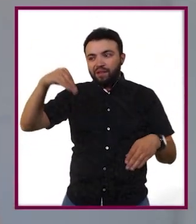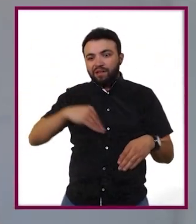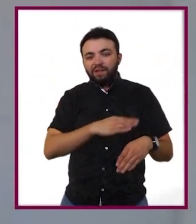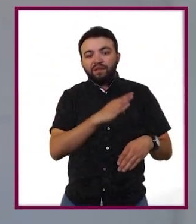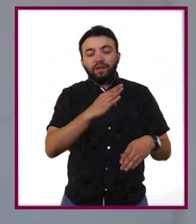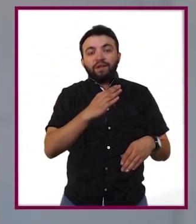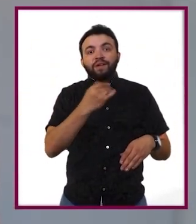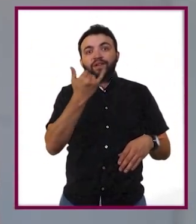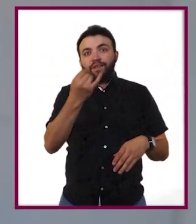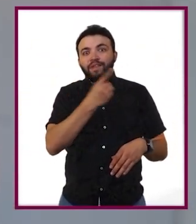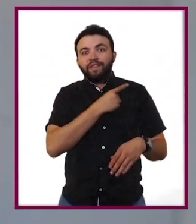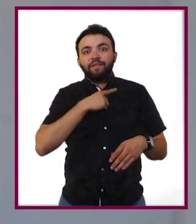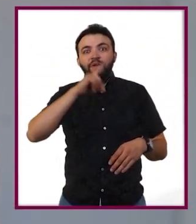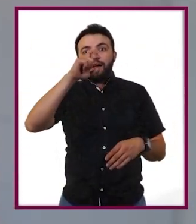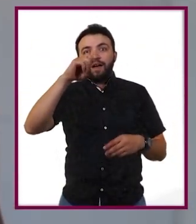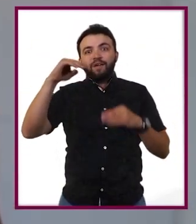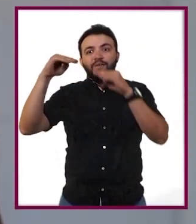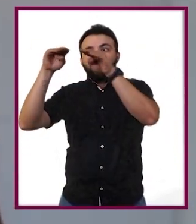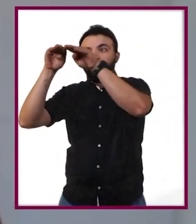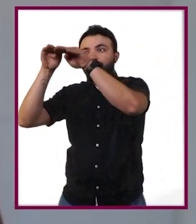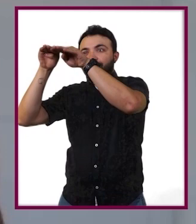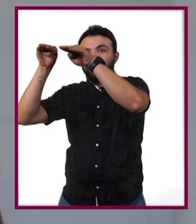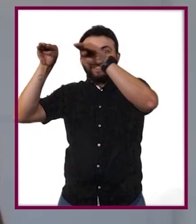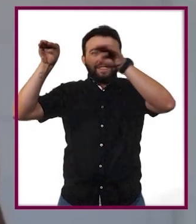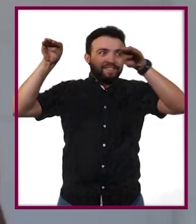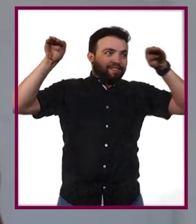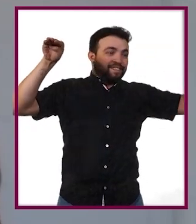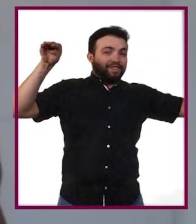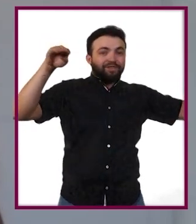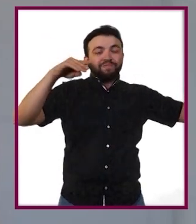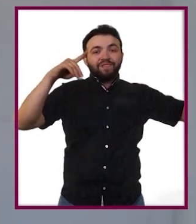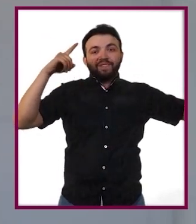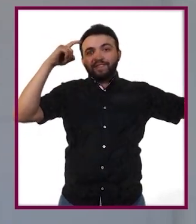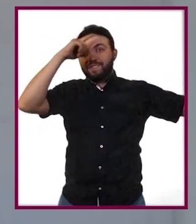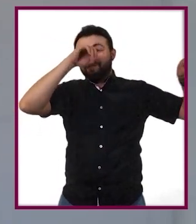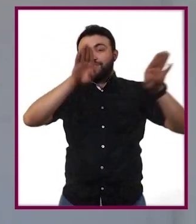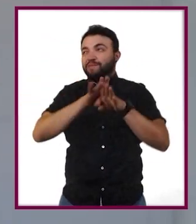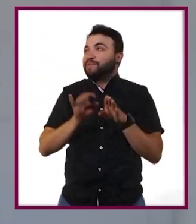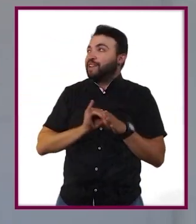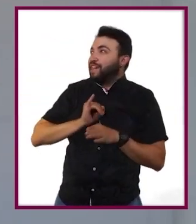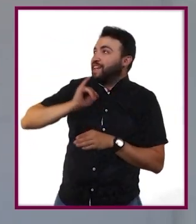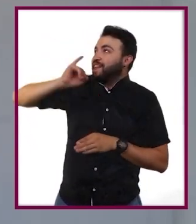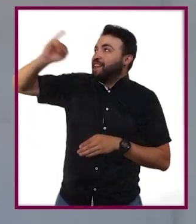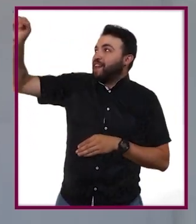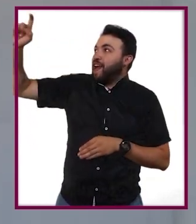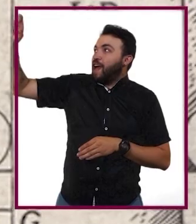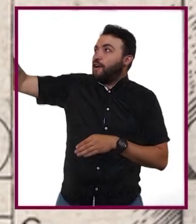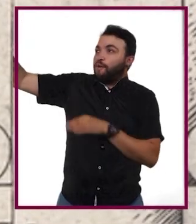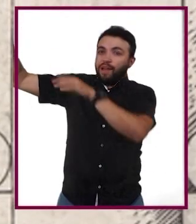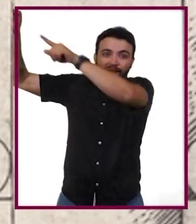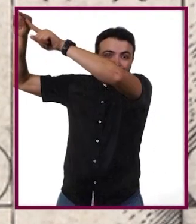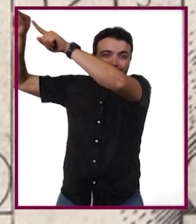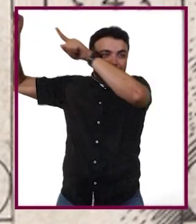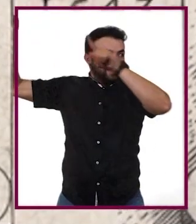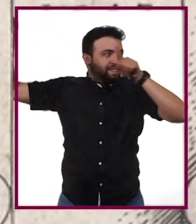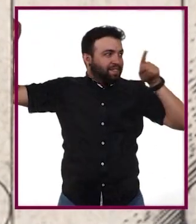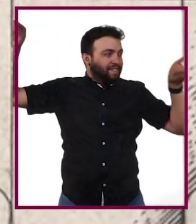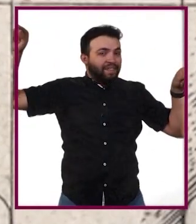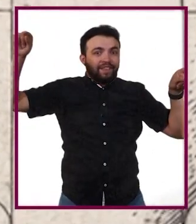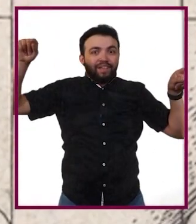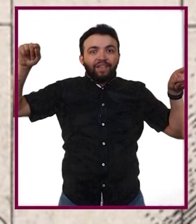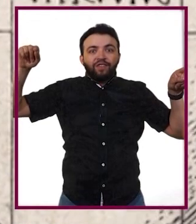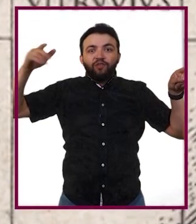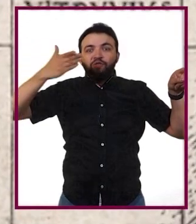va en línea recta. Entonces, para llevar el agua desde un punto a otro tan lejano, por una pendiente